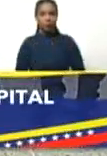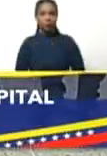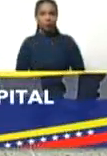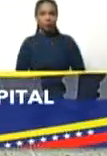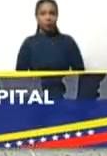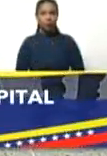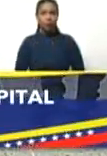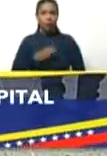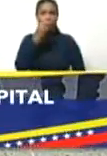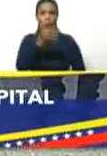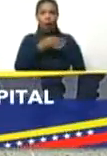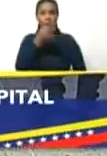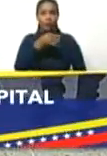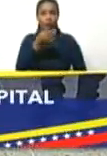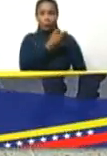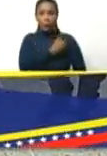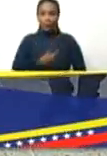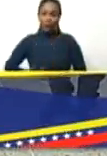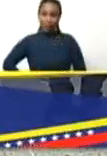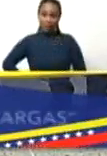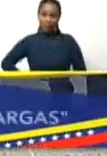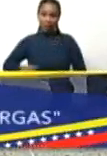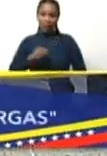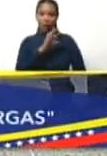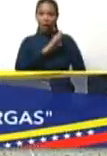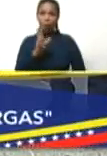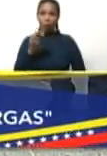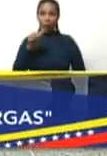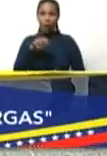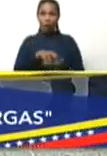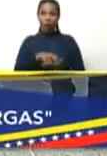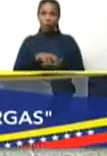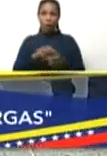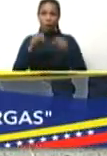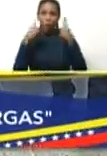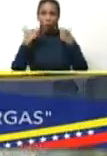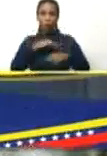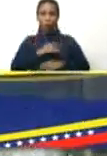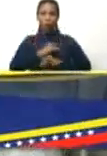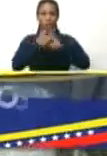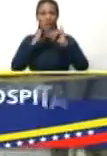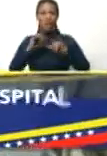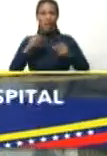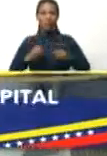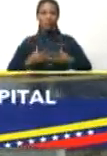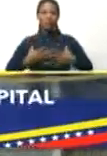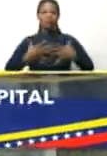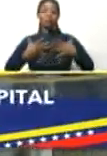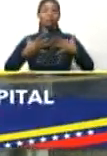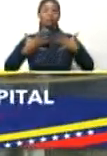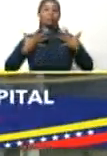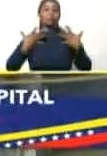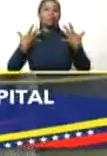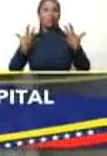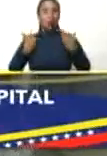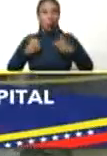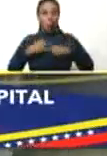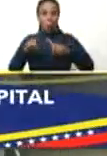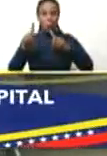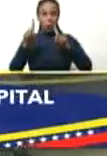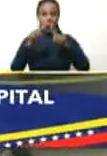tardes, presidente de la República. En el estado de La Guaira estamos sumamente felices. Aquí no se respira otro aire y otro ambiente que de